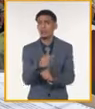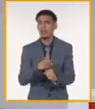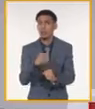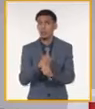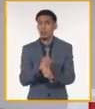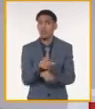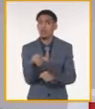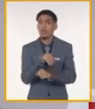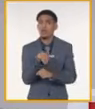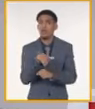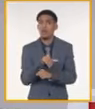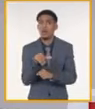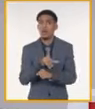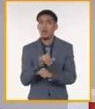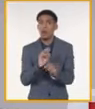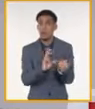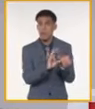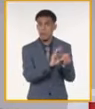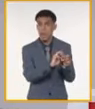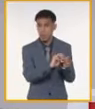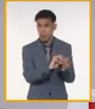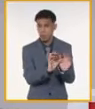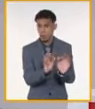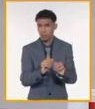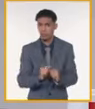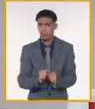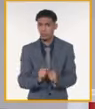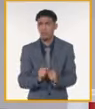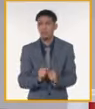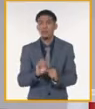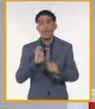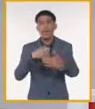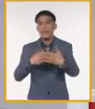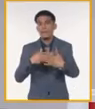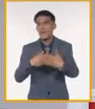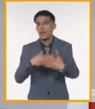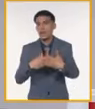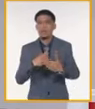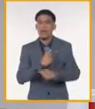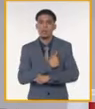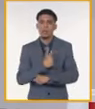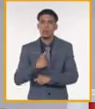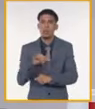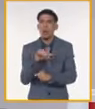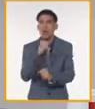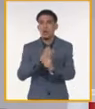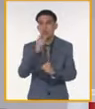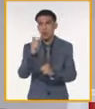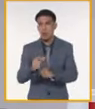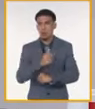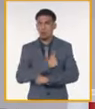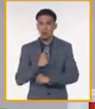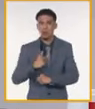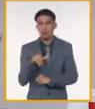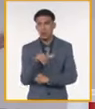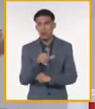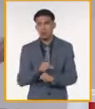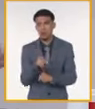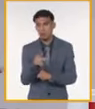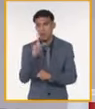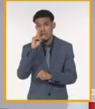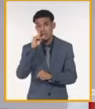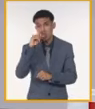para las micro pequeñas y medianas empresas para las cooperativas agropecuarias y para los los trabajadores por cuenta propia ese esa